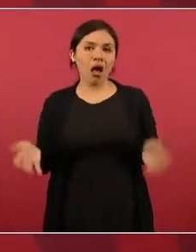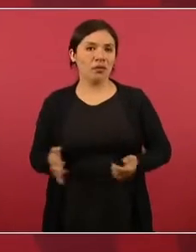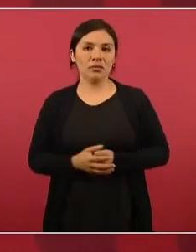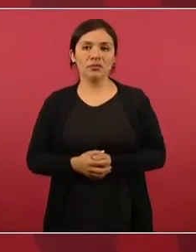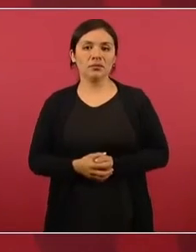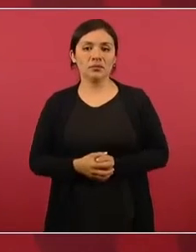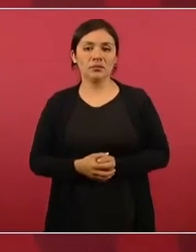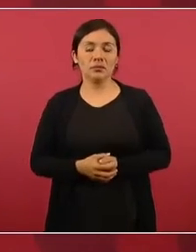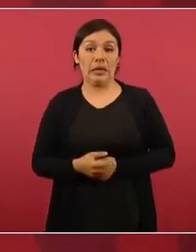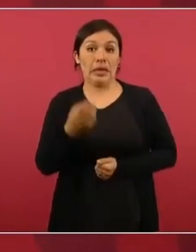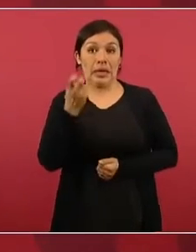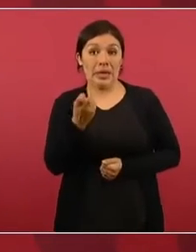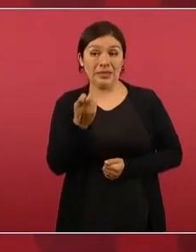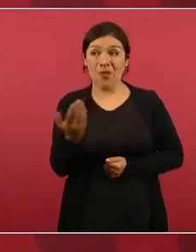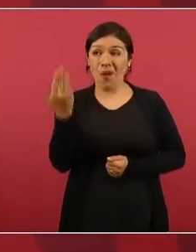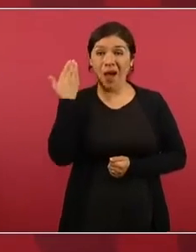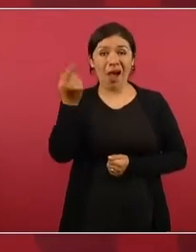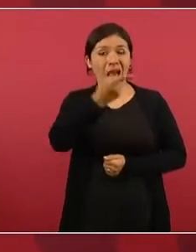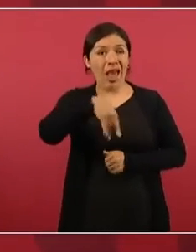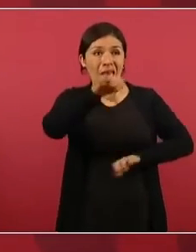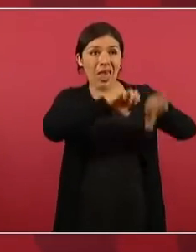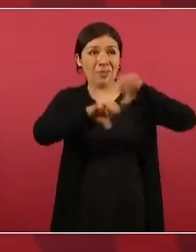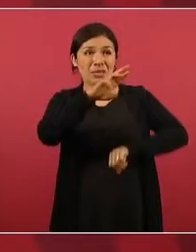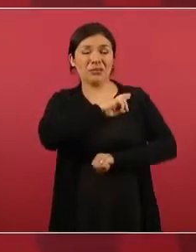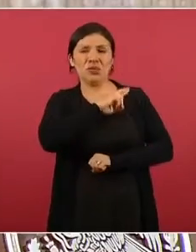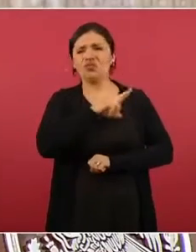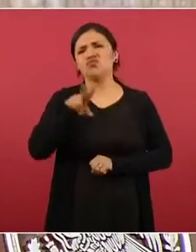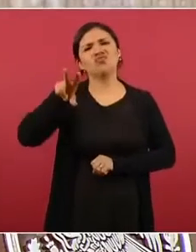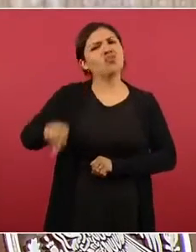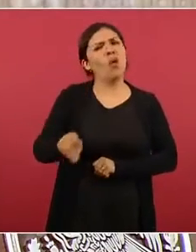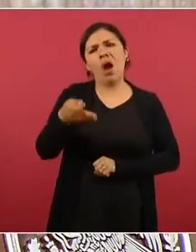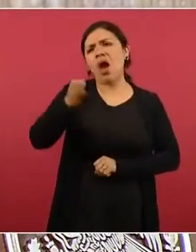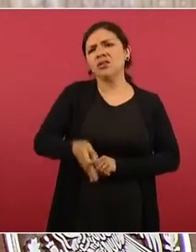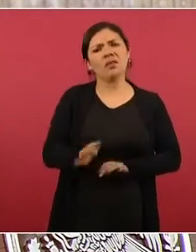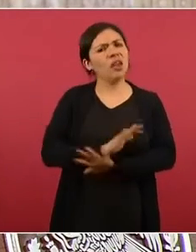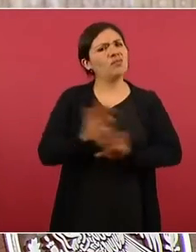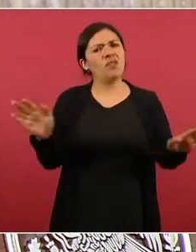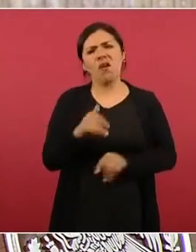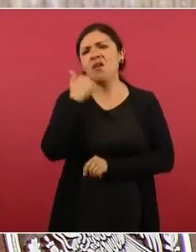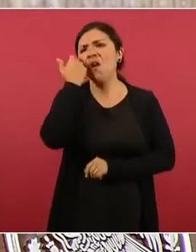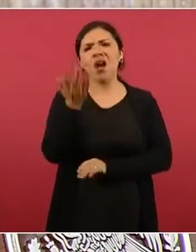Entonces esto no se aceptaba al principio, querían ellos